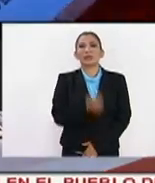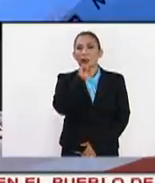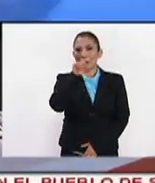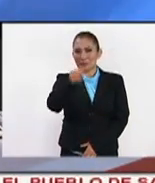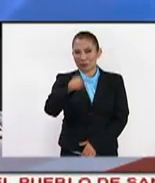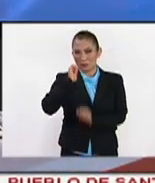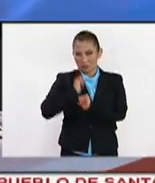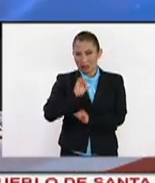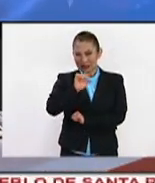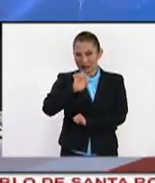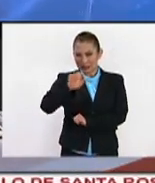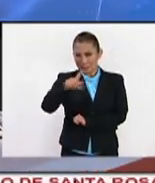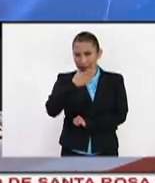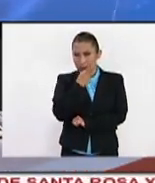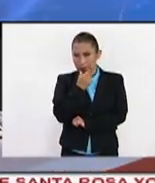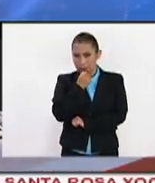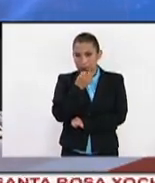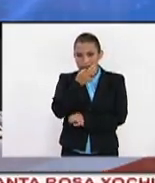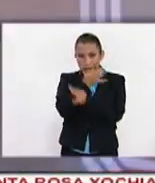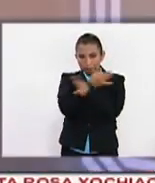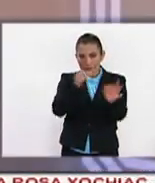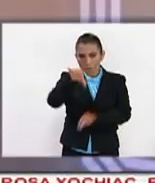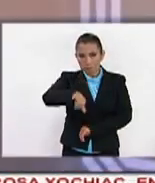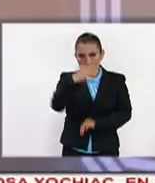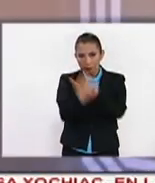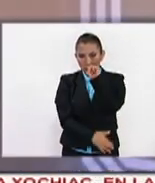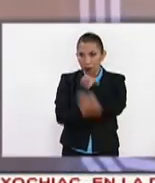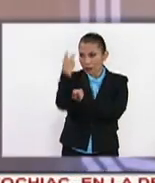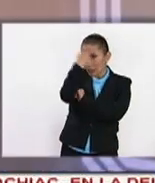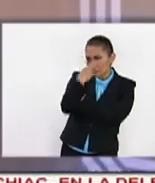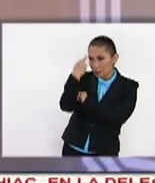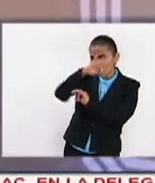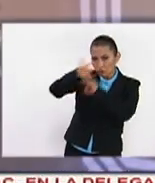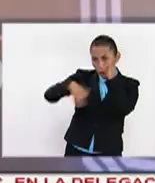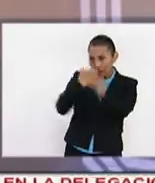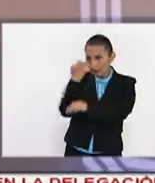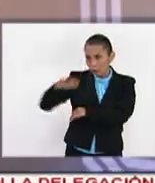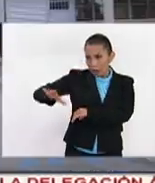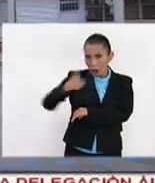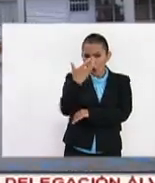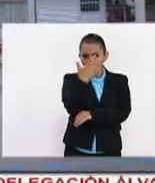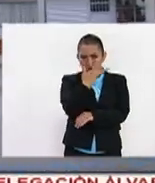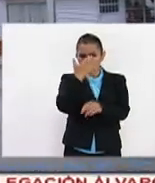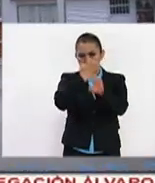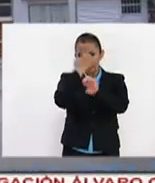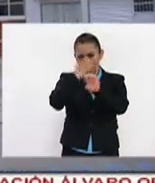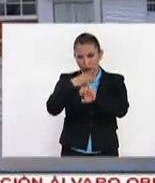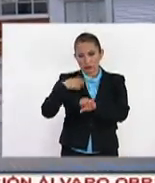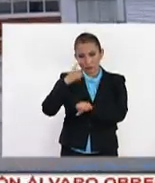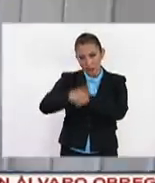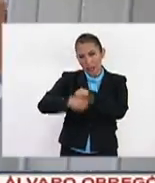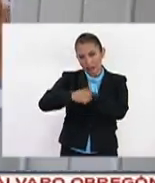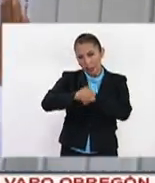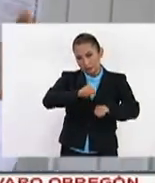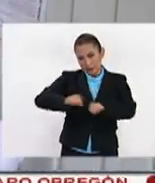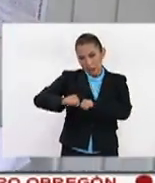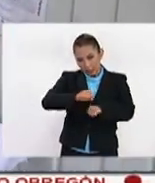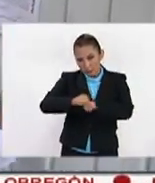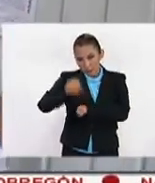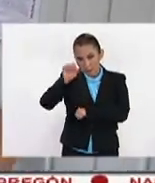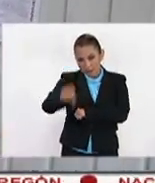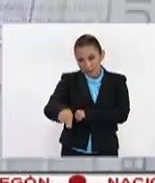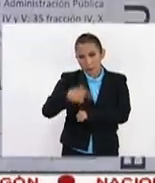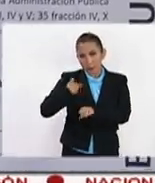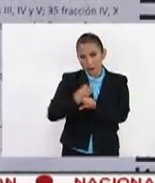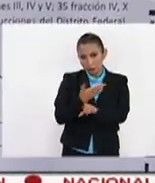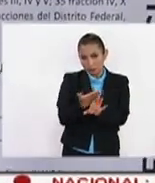También el secretario de Educación Pública, Aurelio Nuño, informó que hoy concluirá la revisión de las escuelas en 8 estados que se vieron afectados por los